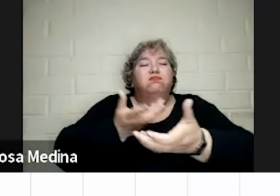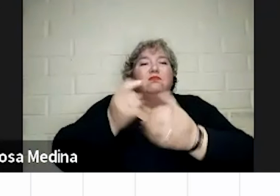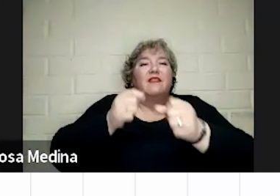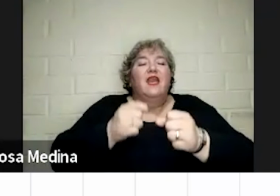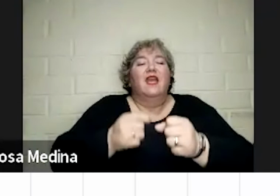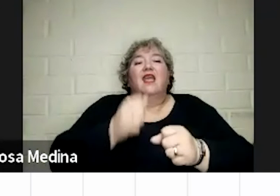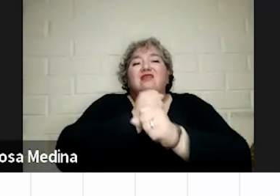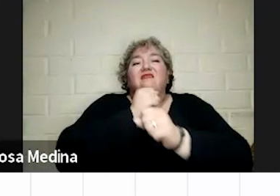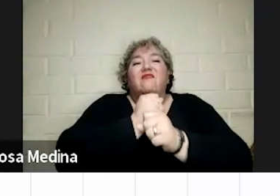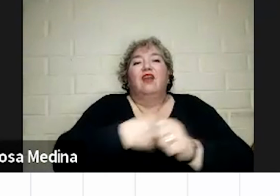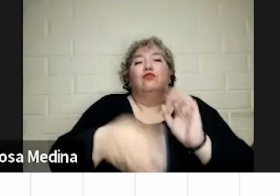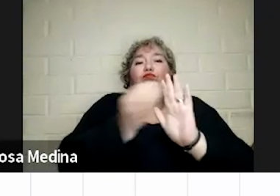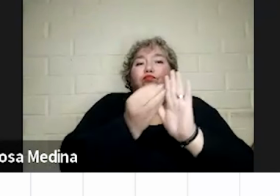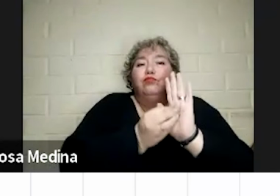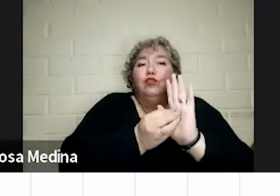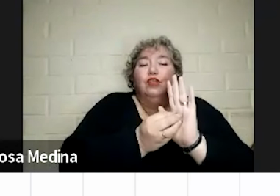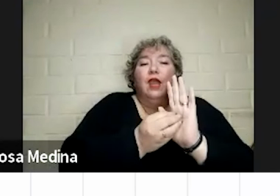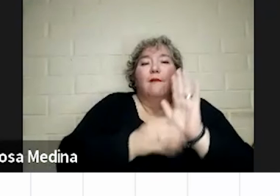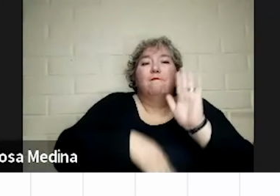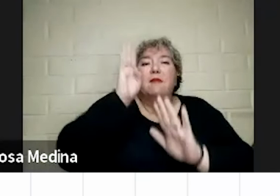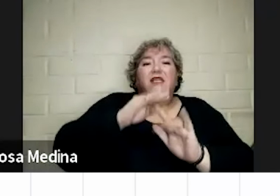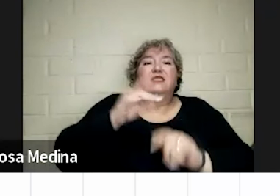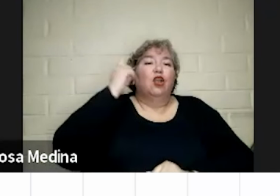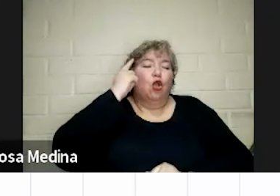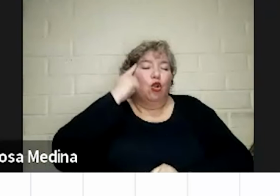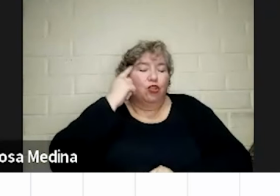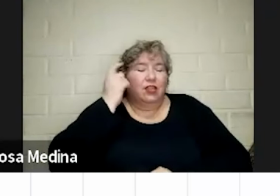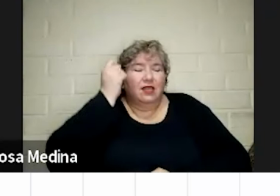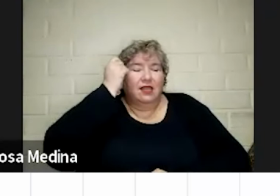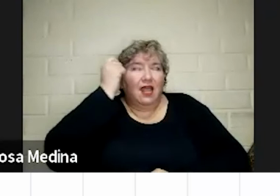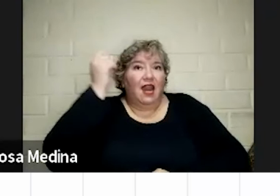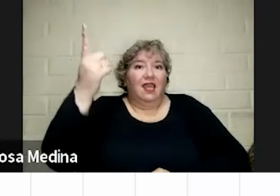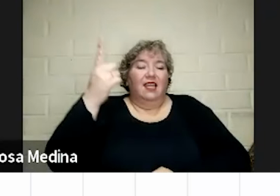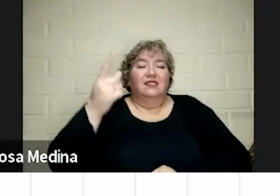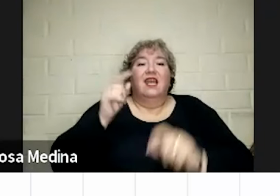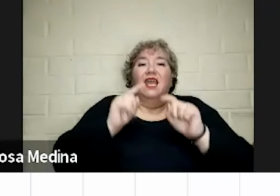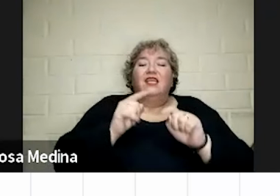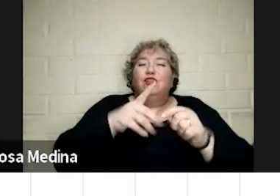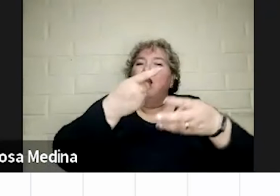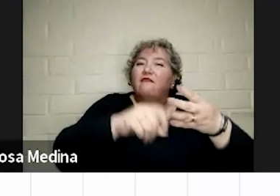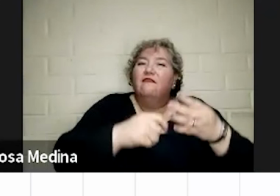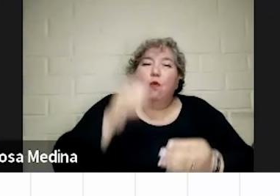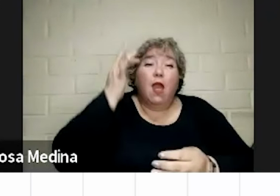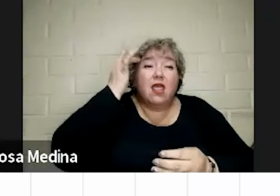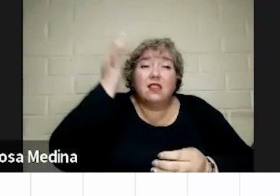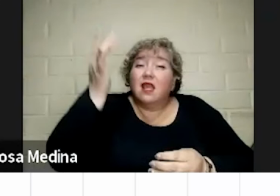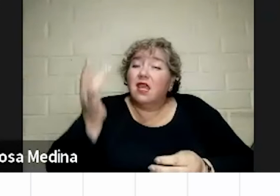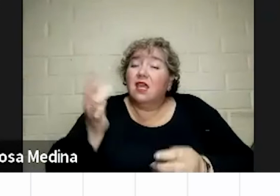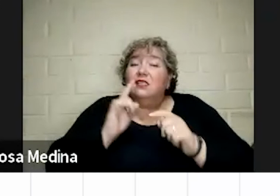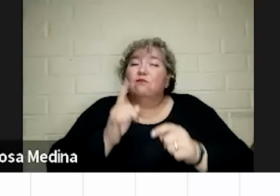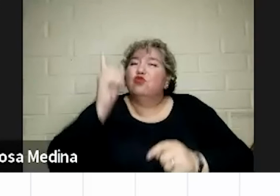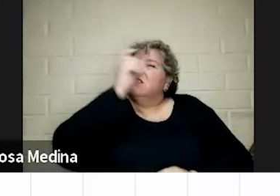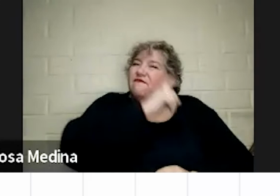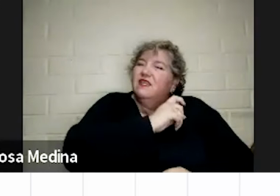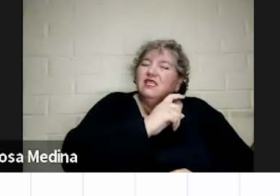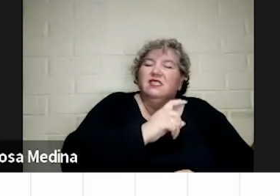académico que con la inteligencia. ¿Cuál es la buena noticia de esto? Que evaluar inteligencia es mucho más complejo, es más difícil,